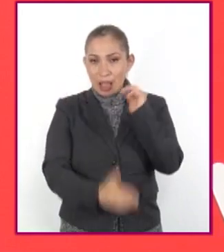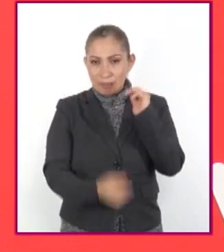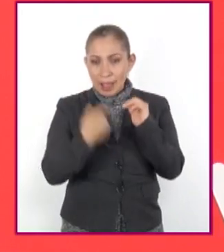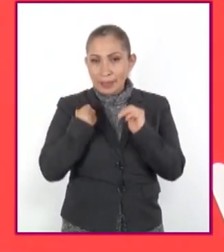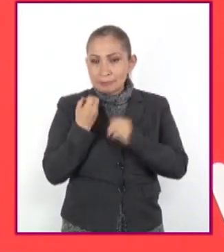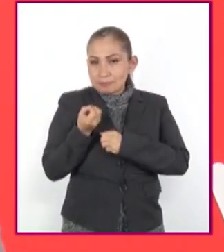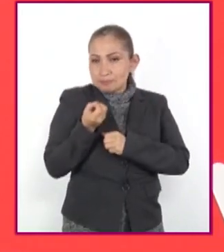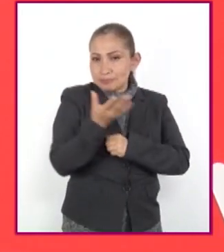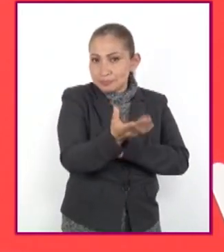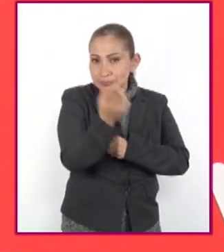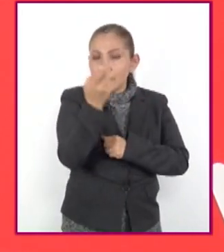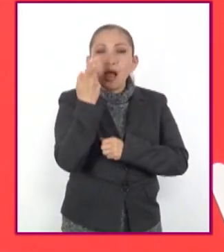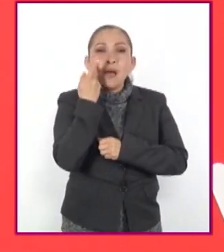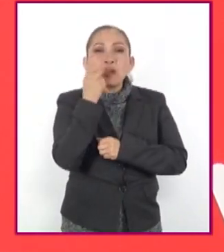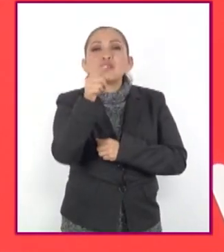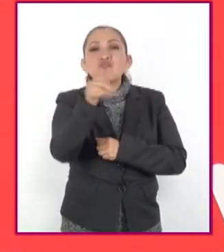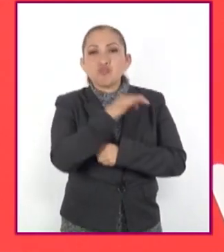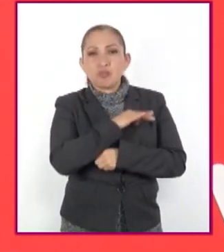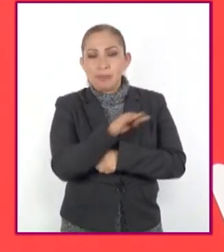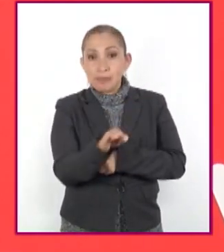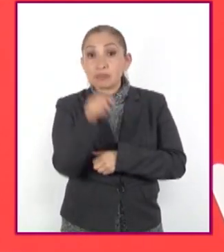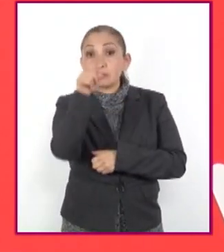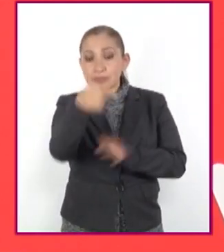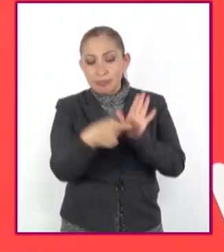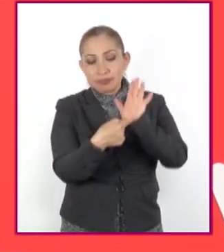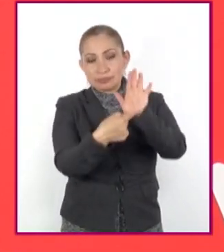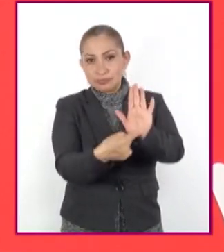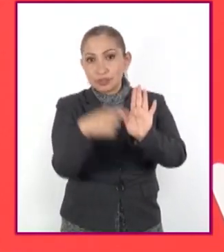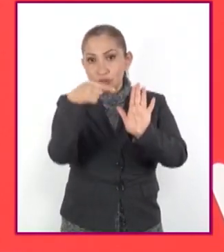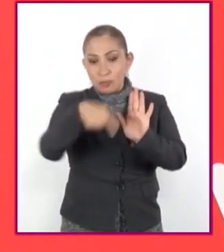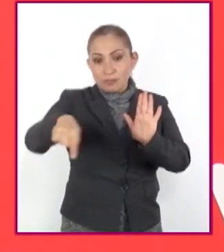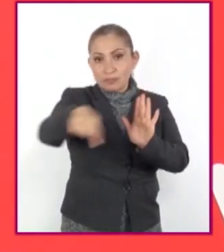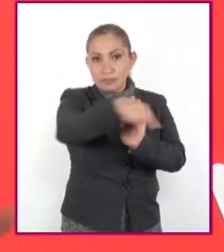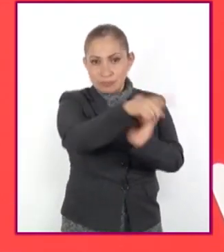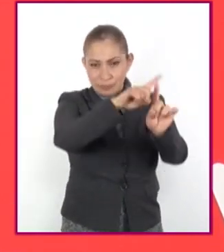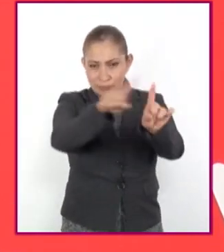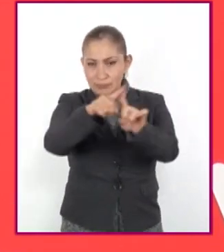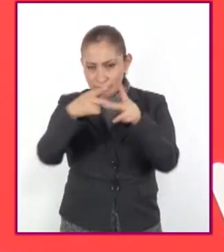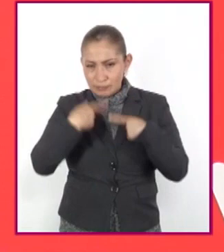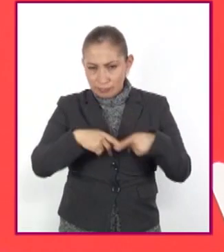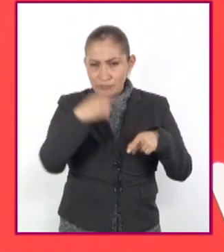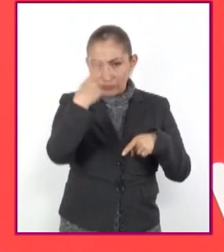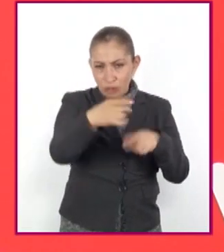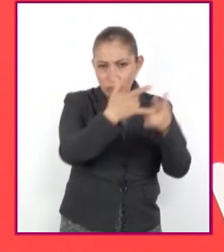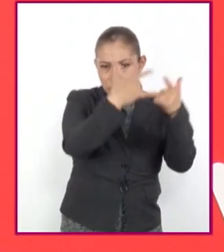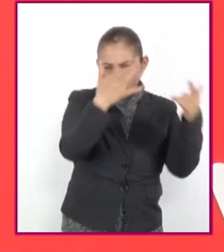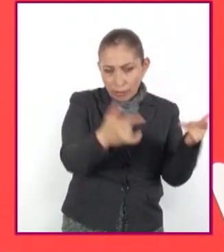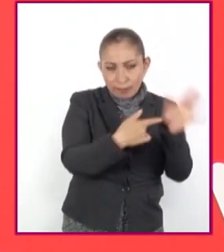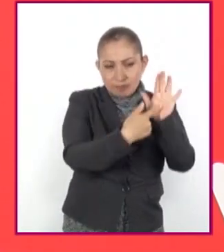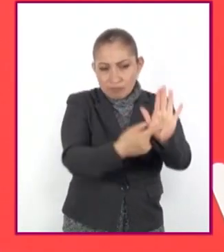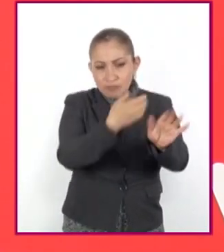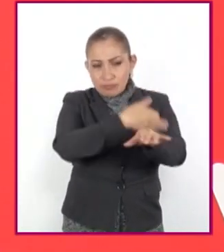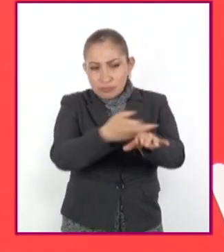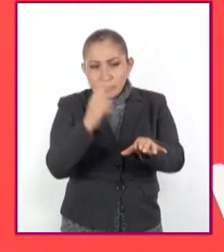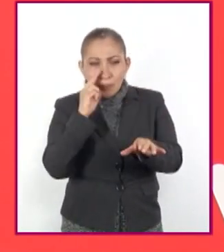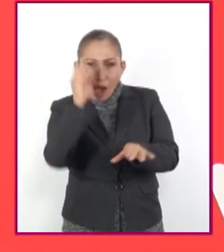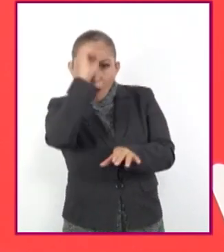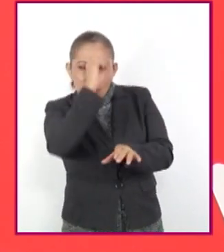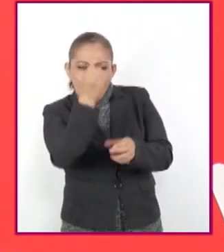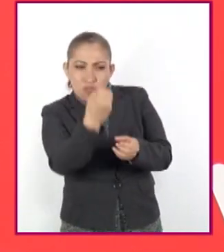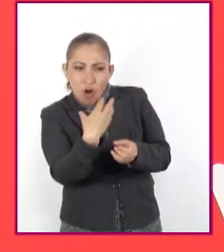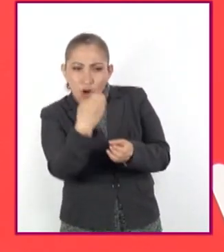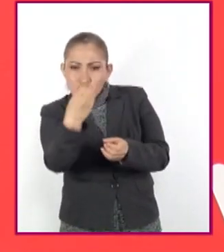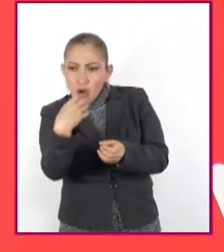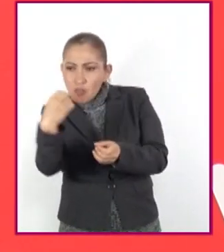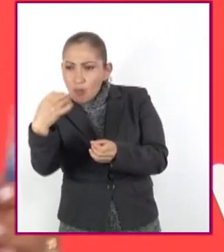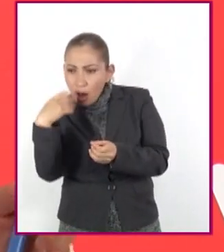les lanzamos el siguiente reto. Presenten su performance a distintas personas de su familia y rescaten los comentarios de